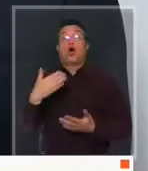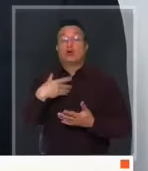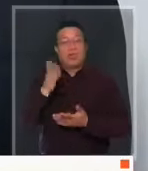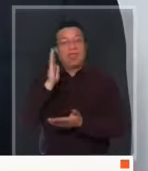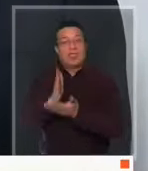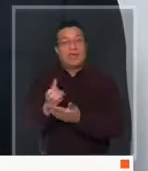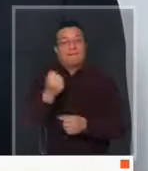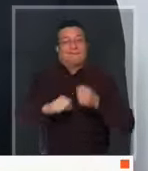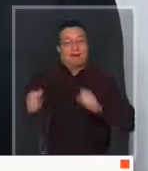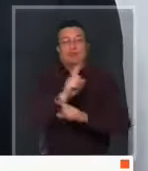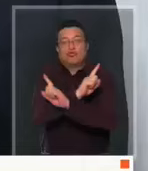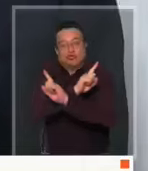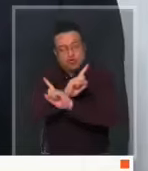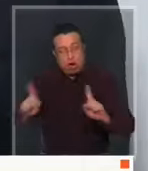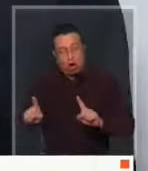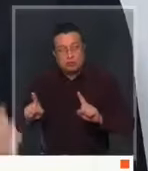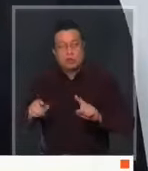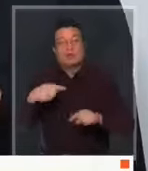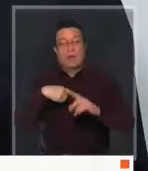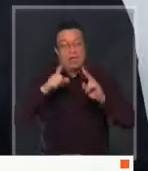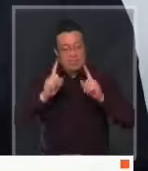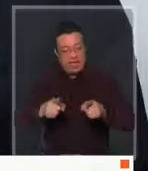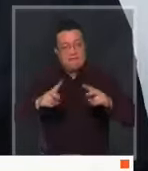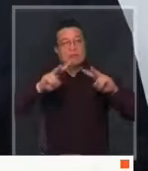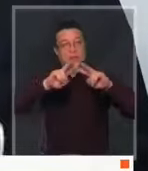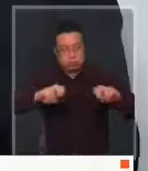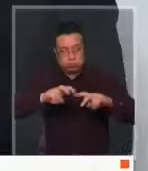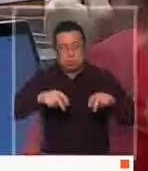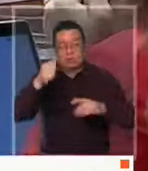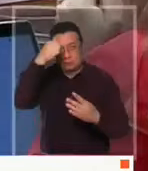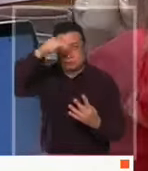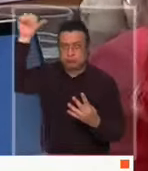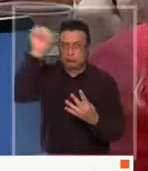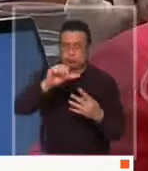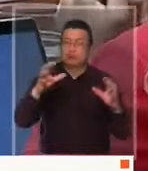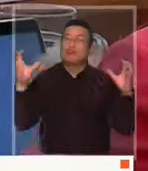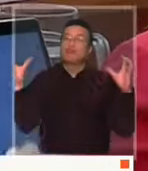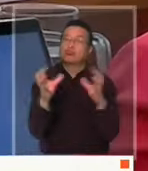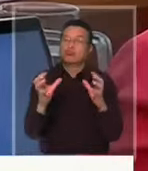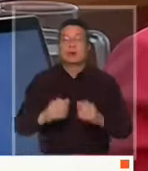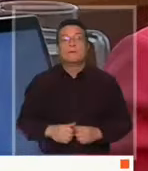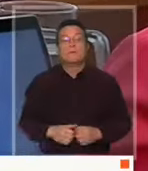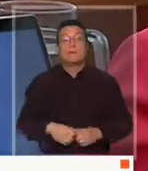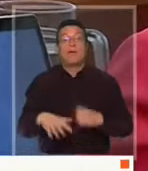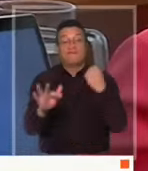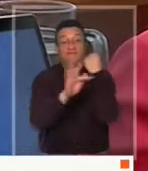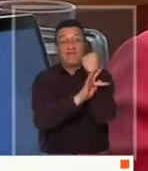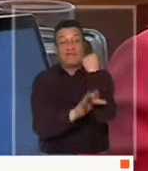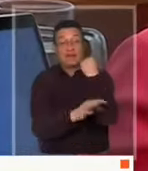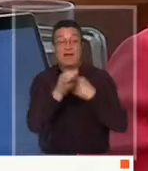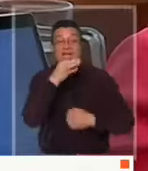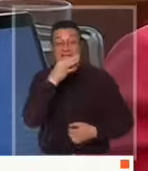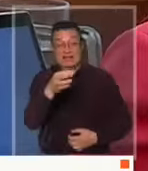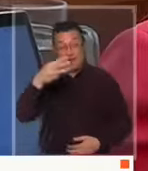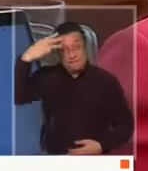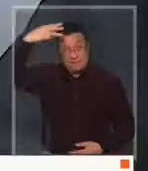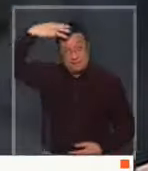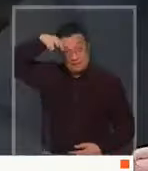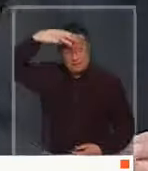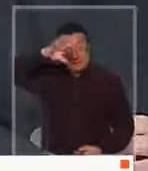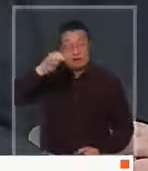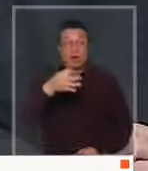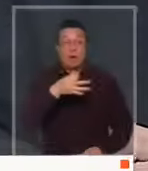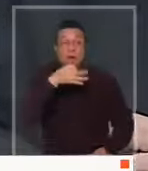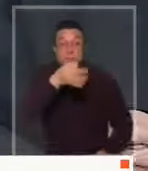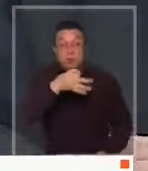a la función. Requiere no solo una investigación adecuada, sino una sanción severa. El fiscal negó que el ex subsecretario haya prestado declaración,